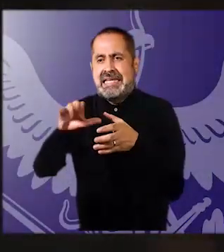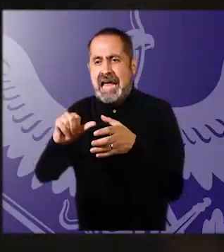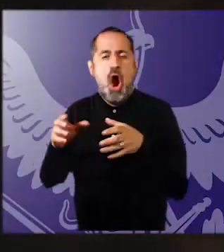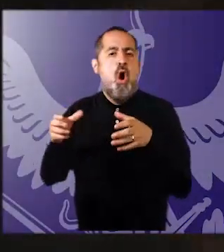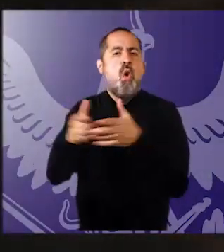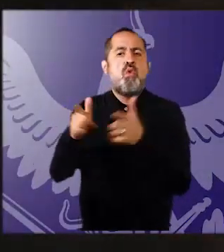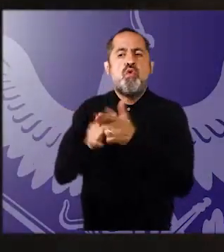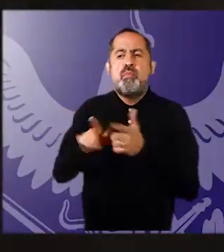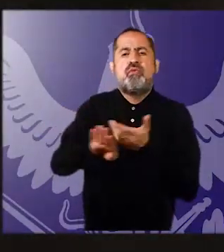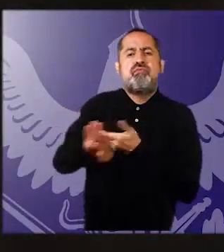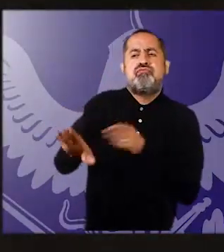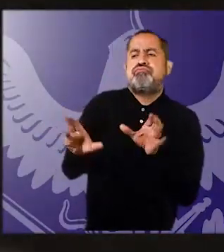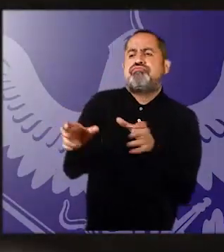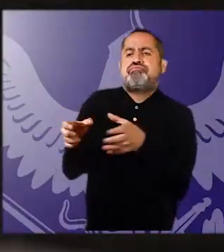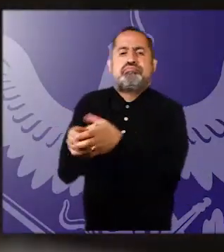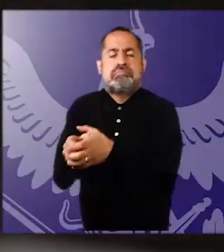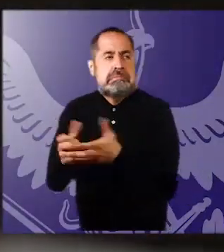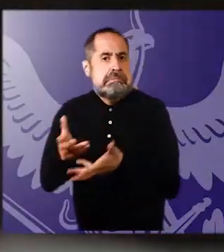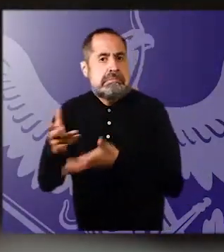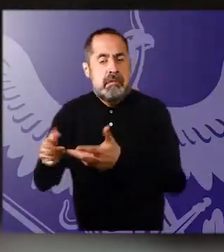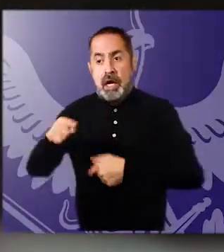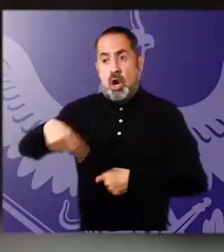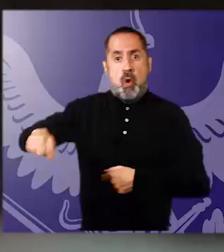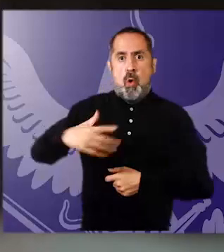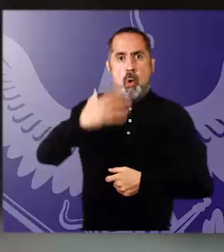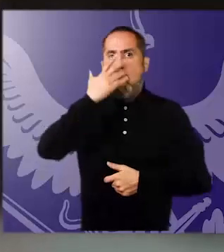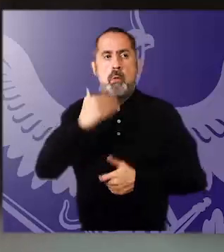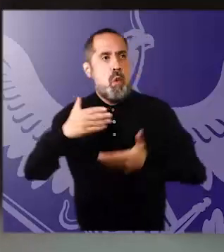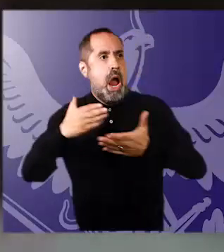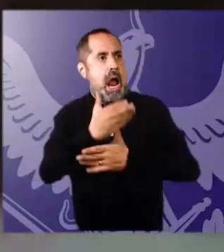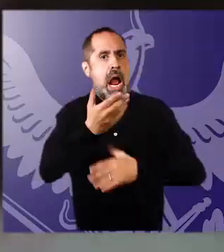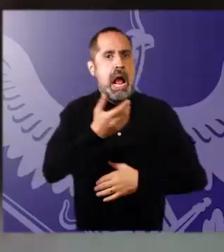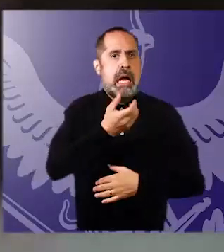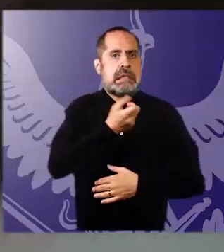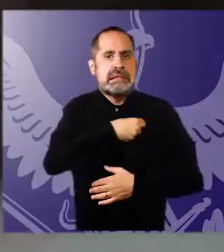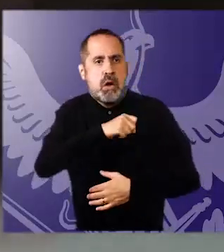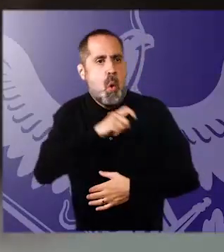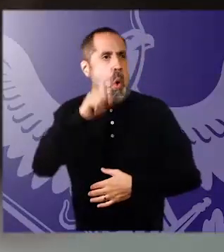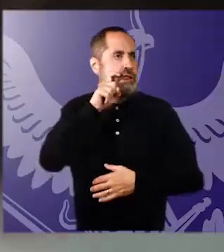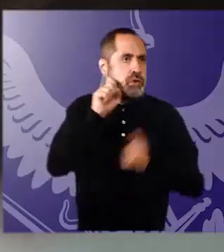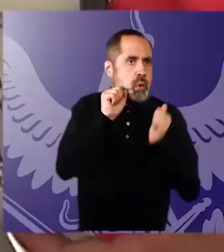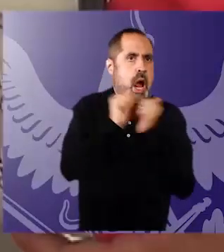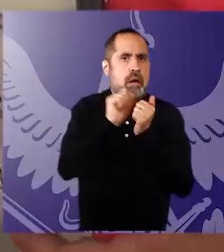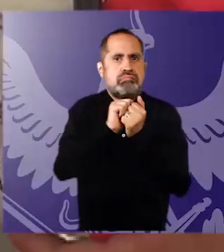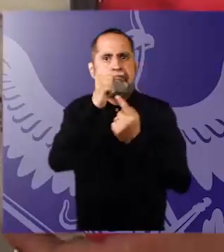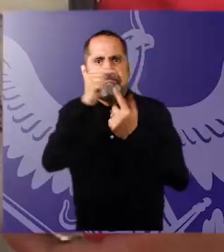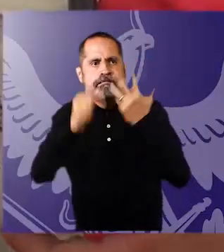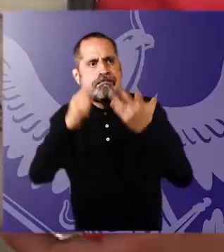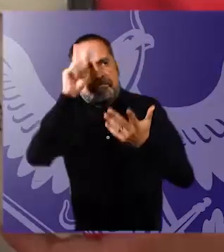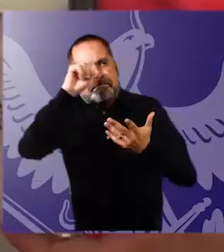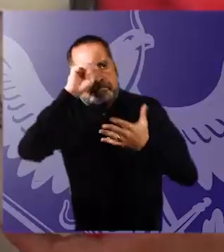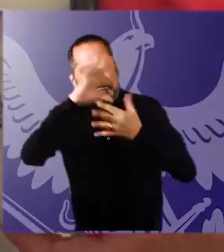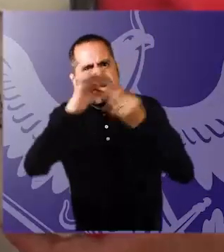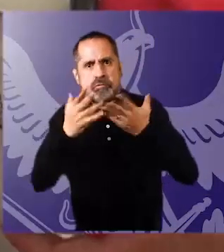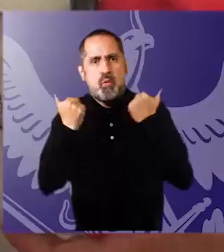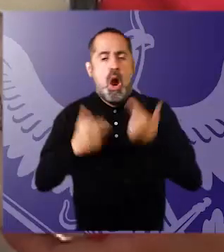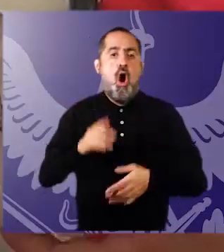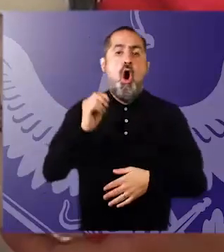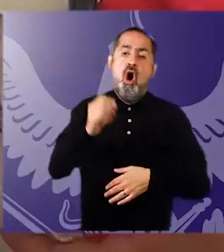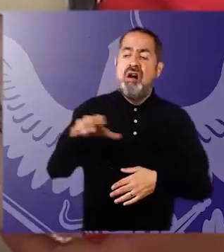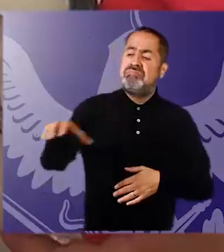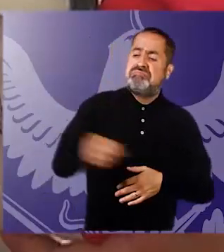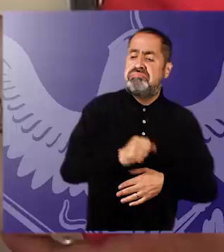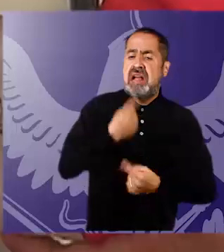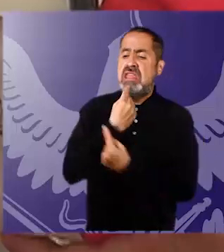a un grupo marginalizado, no tener acceso a salud sexual y reproductiva y